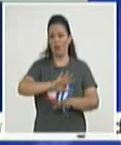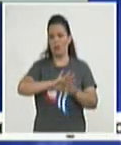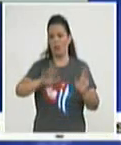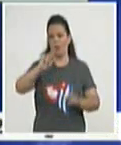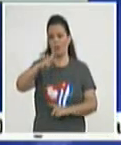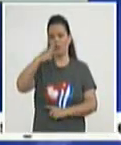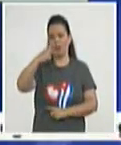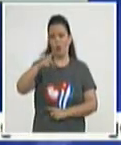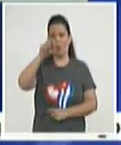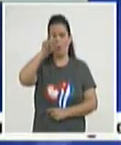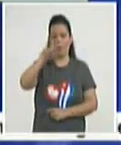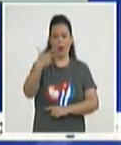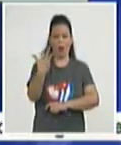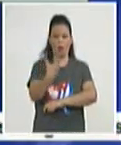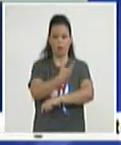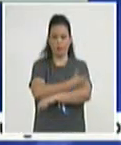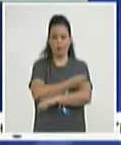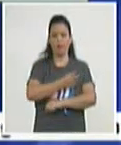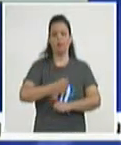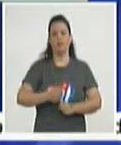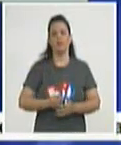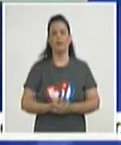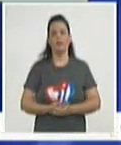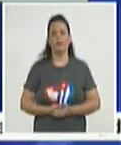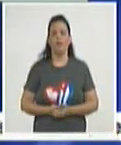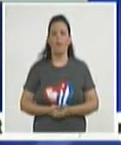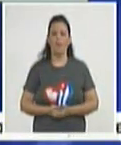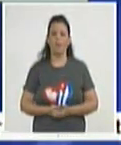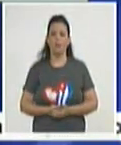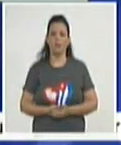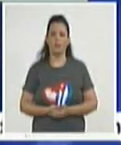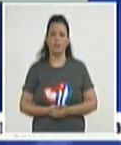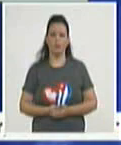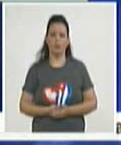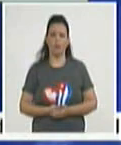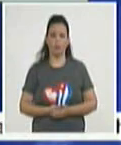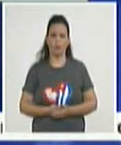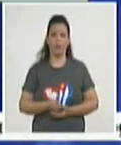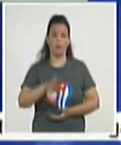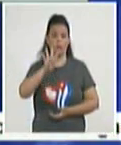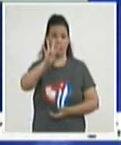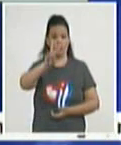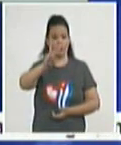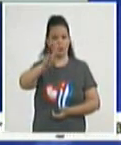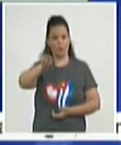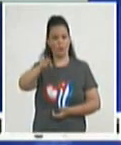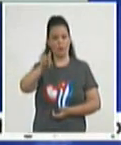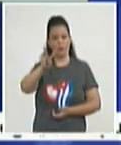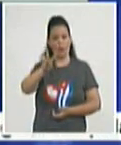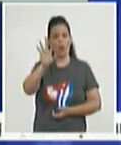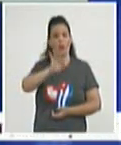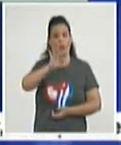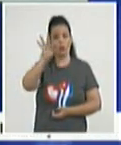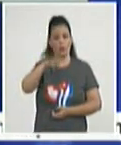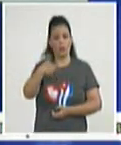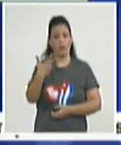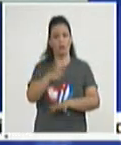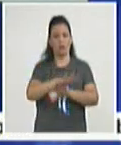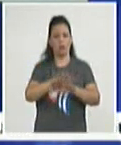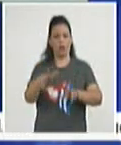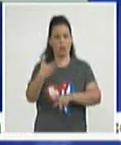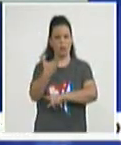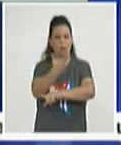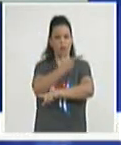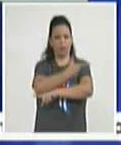dosis, me disculpan, y el 42,2% de la población cubana